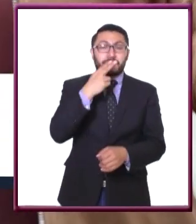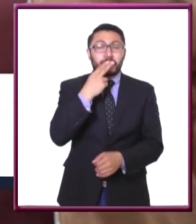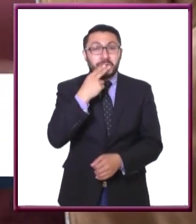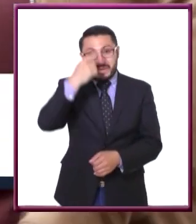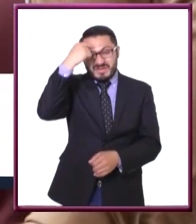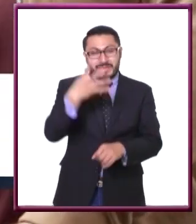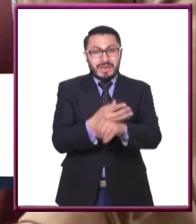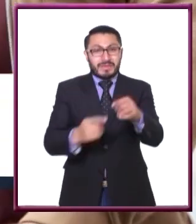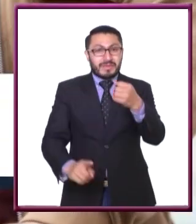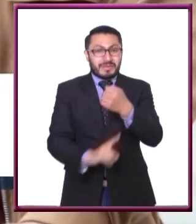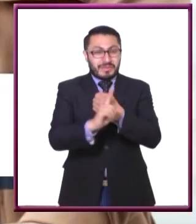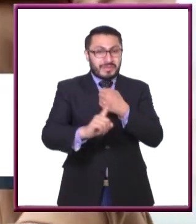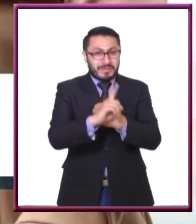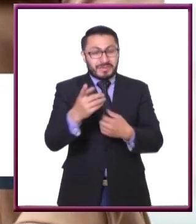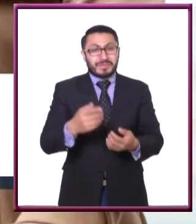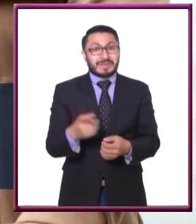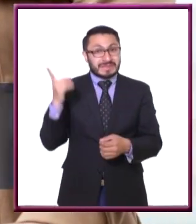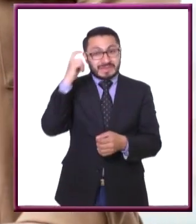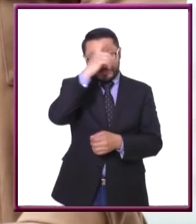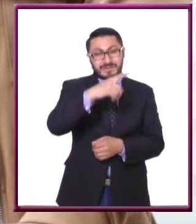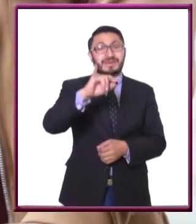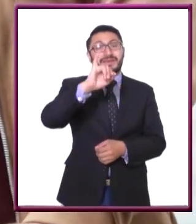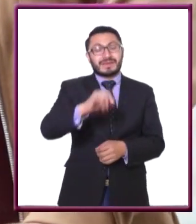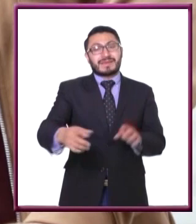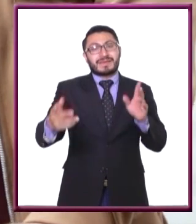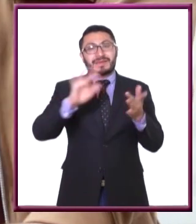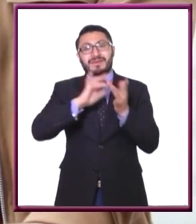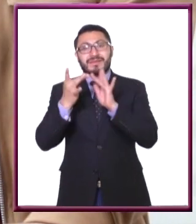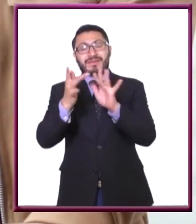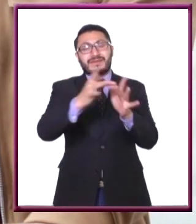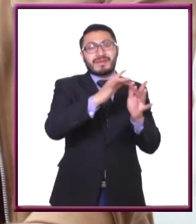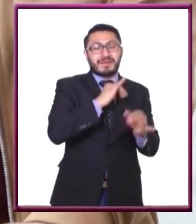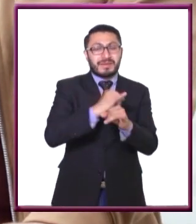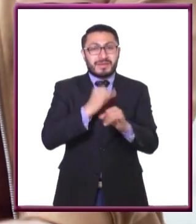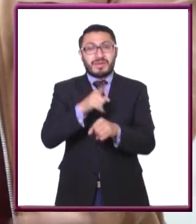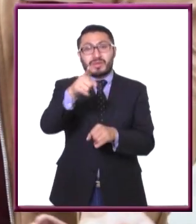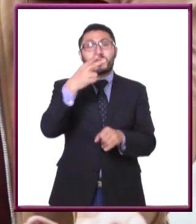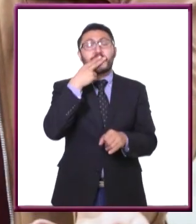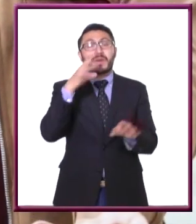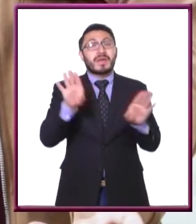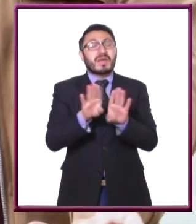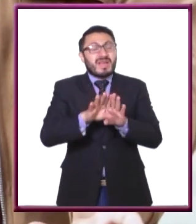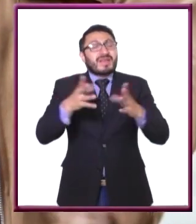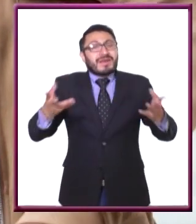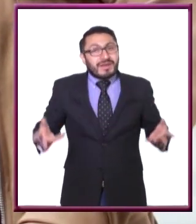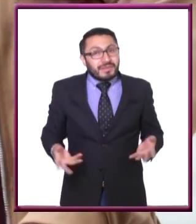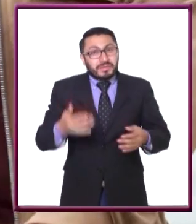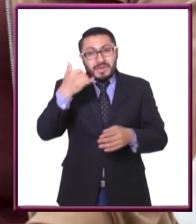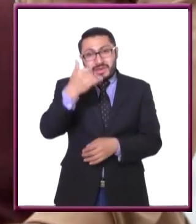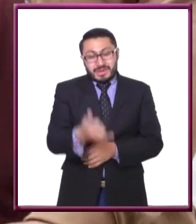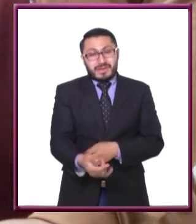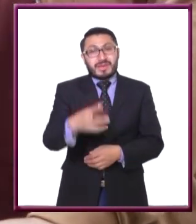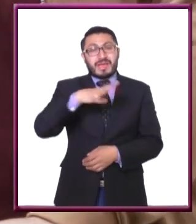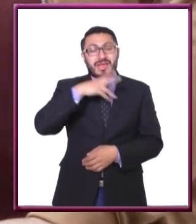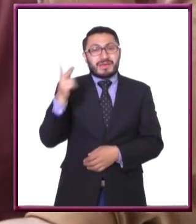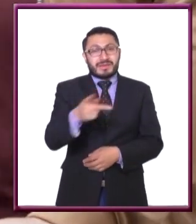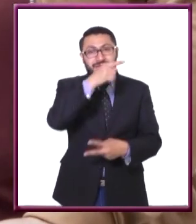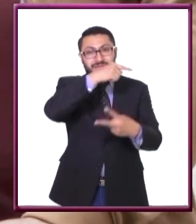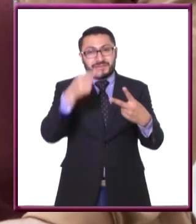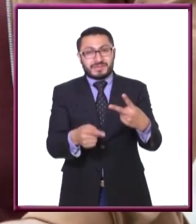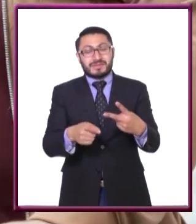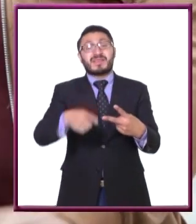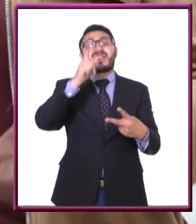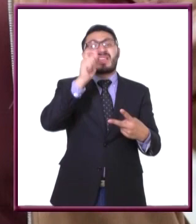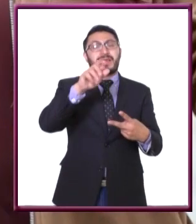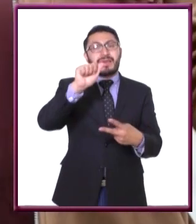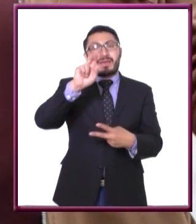resolver problemas complejos. Sí, escriban en nuestras redes sociales cómo usarían el método. Y les tenemos estas dos